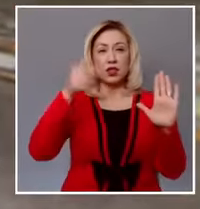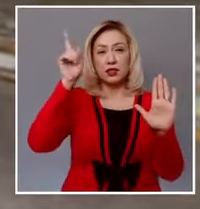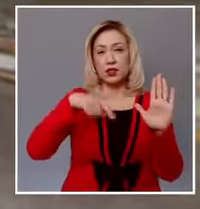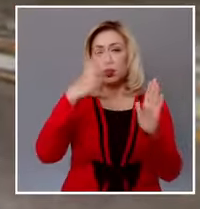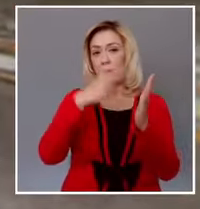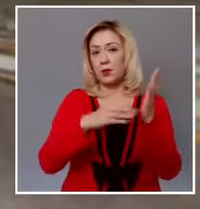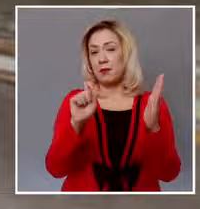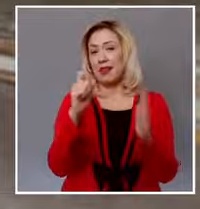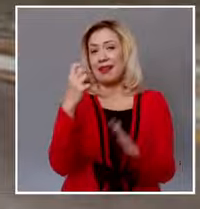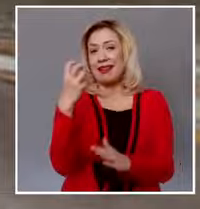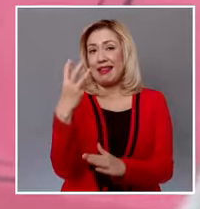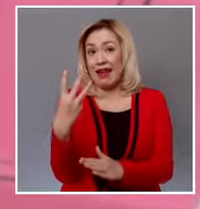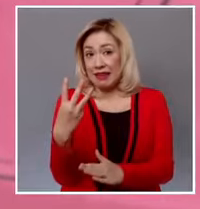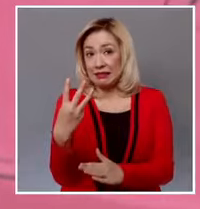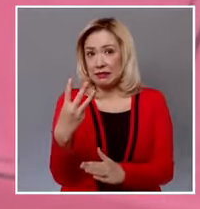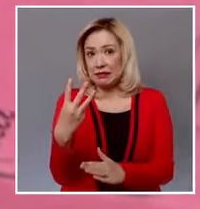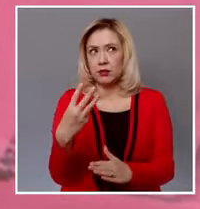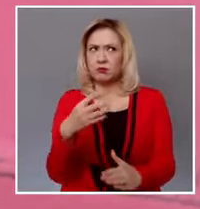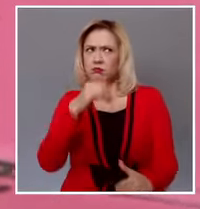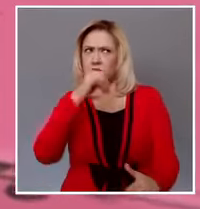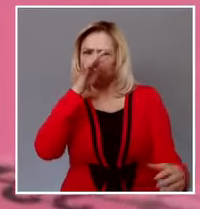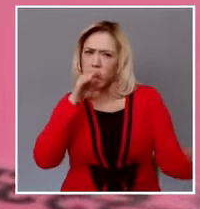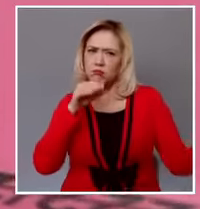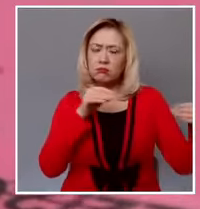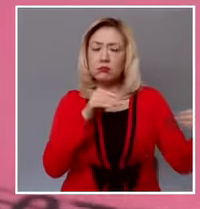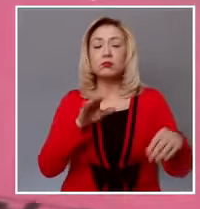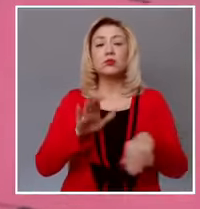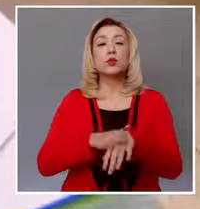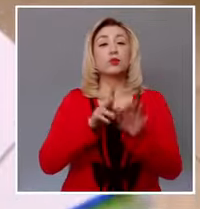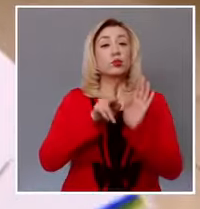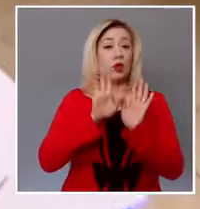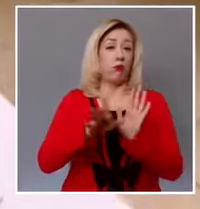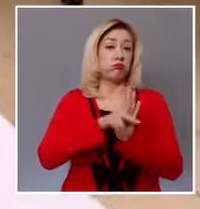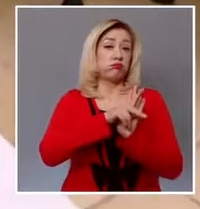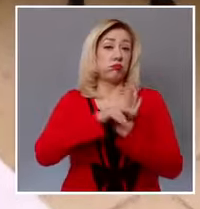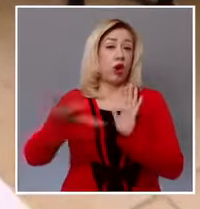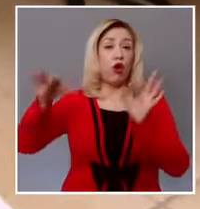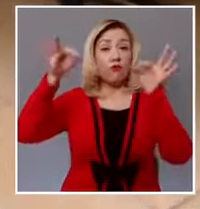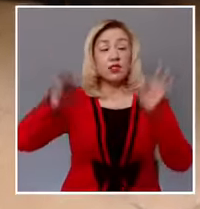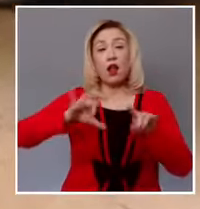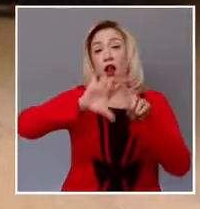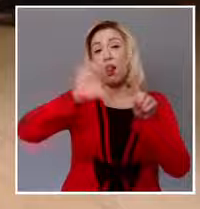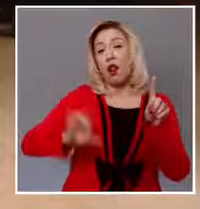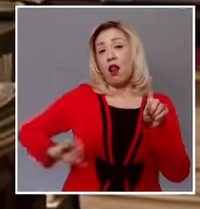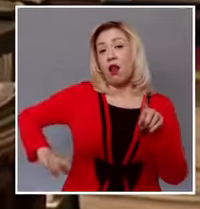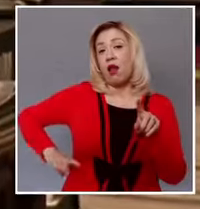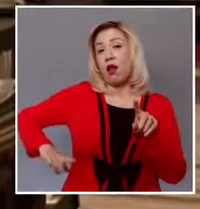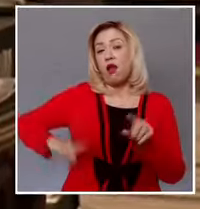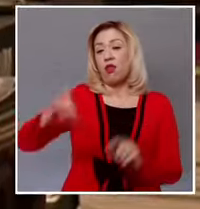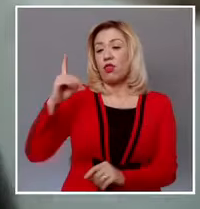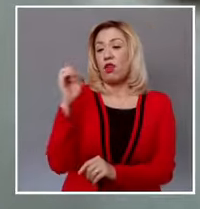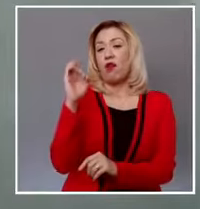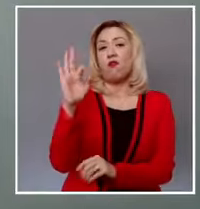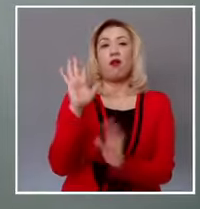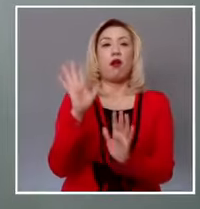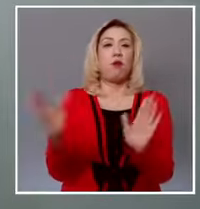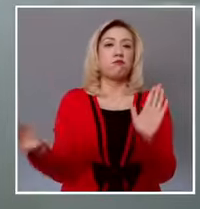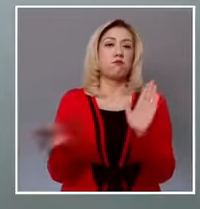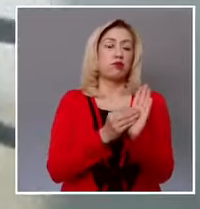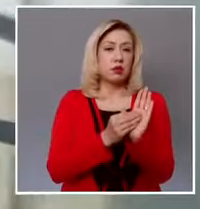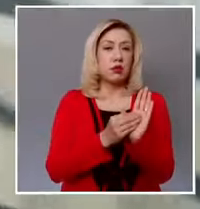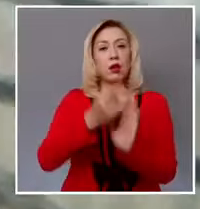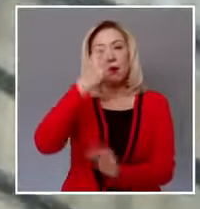fueron publicadas en el Diario Oficial de la Federación reformas al Código Nacional de Procedimientos Penales que contribuyen a garantizar que dentro